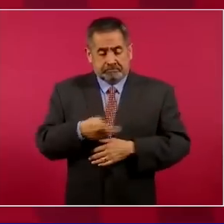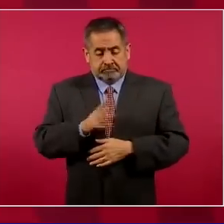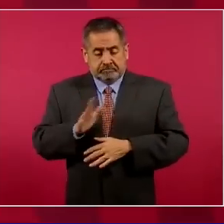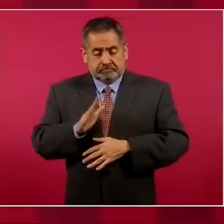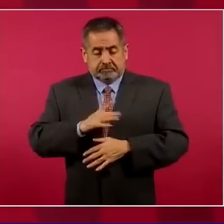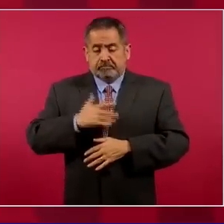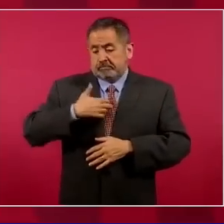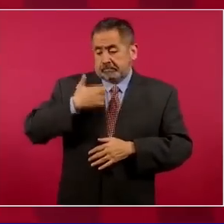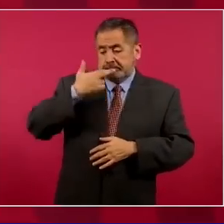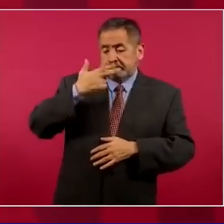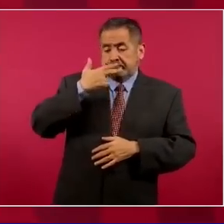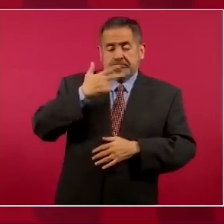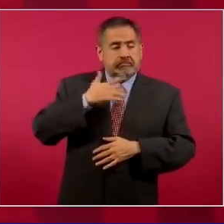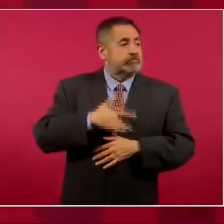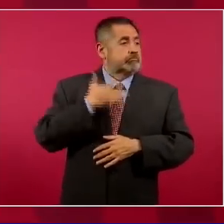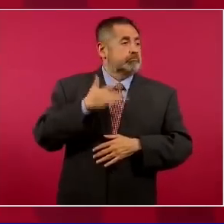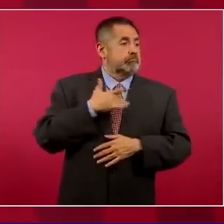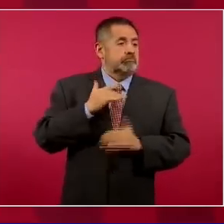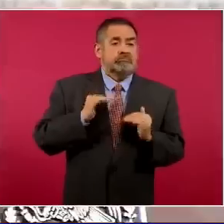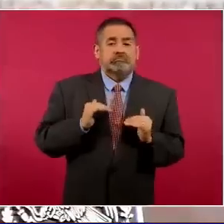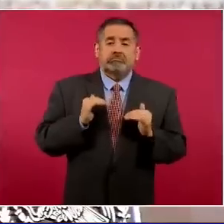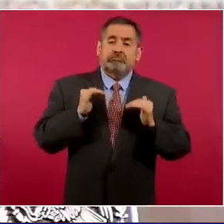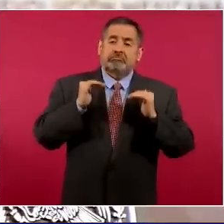de supuesta superioridad,